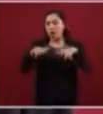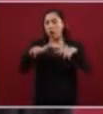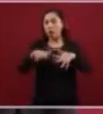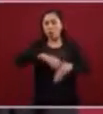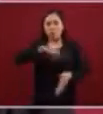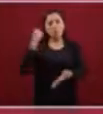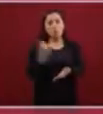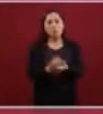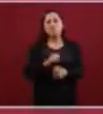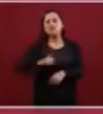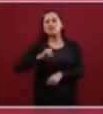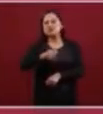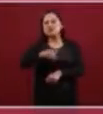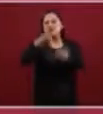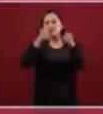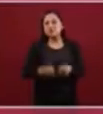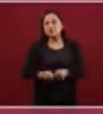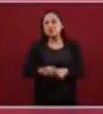roja.